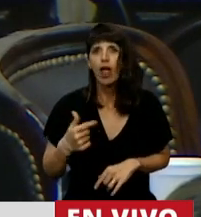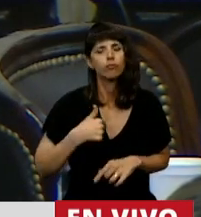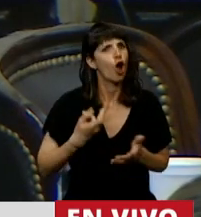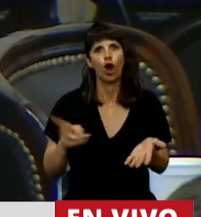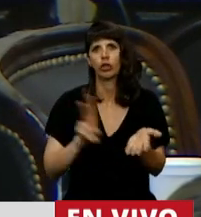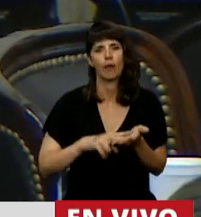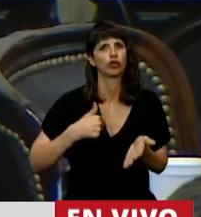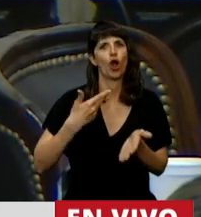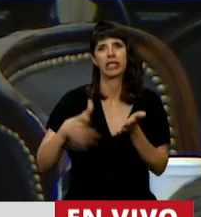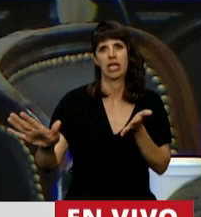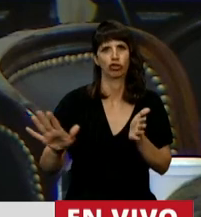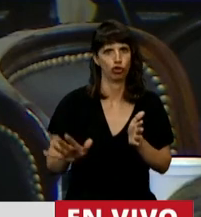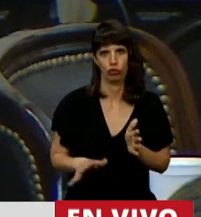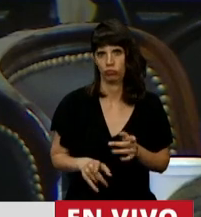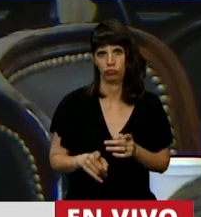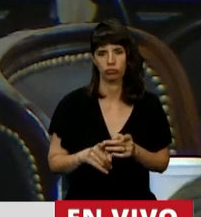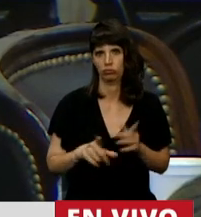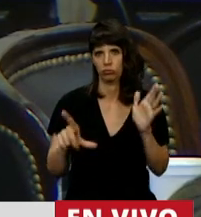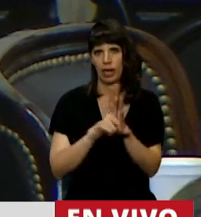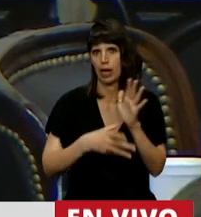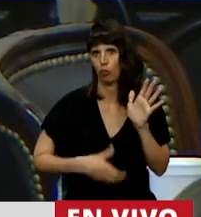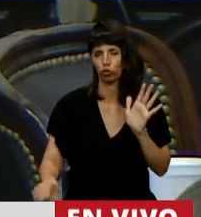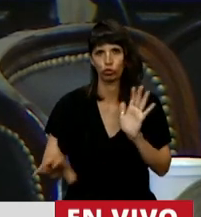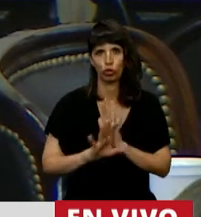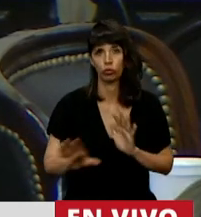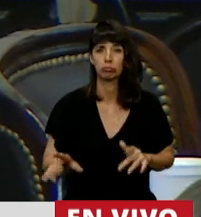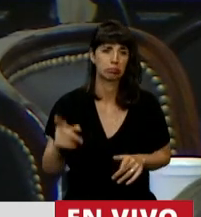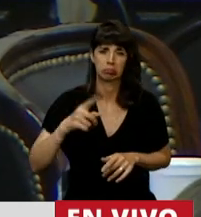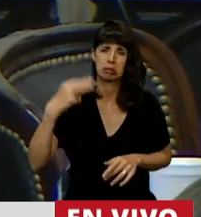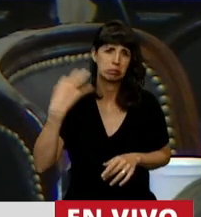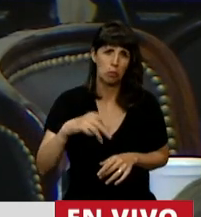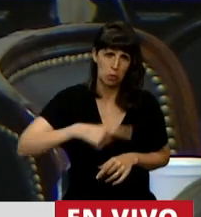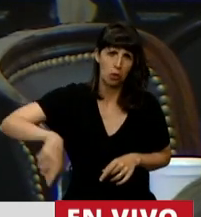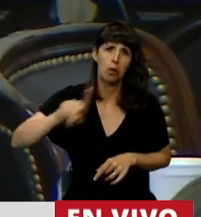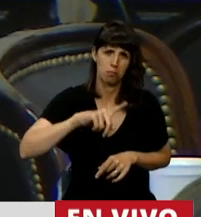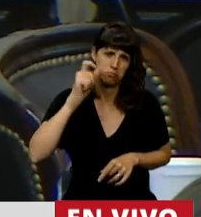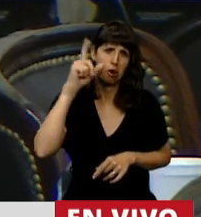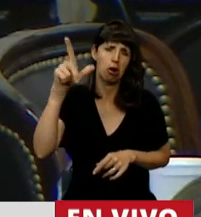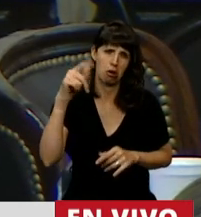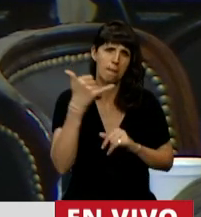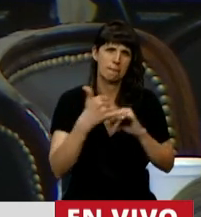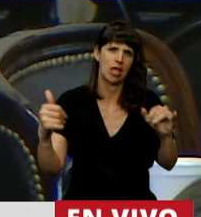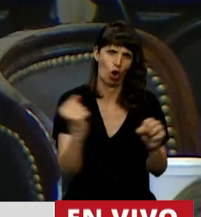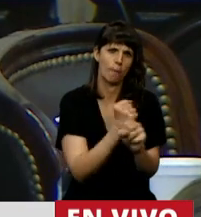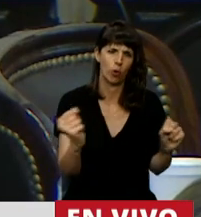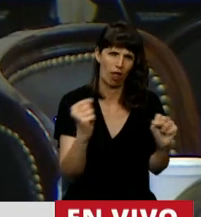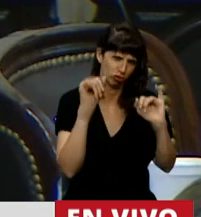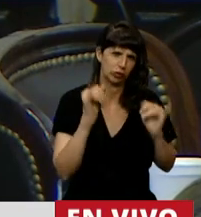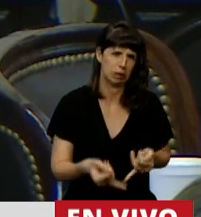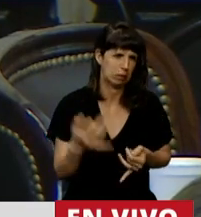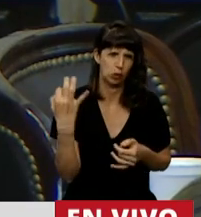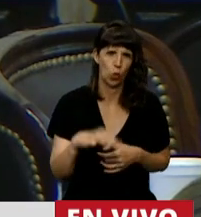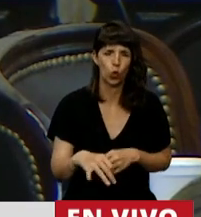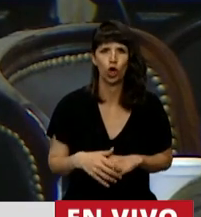y seguramente van a tener la media sanción y posiblemente puedan llegar a